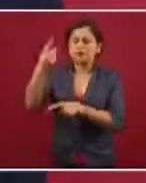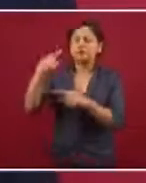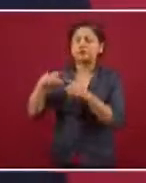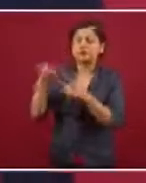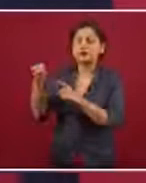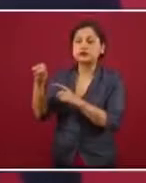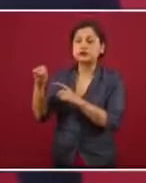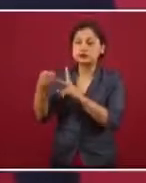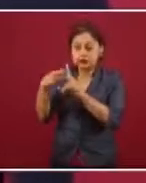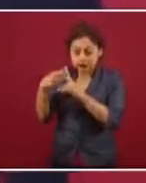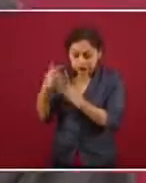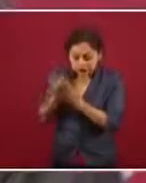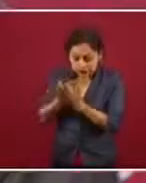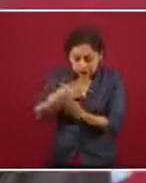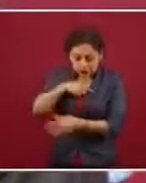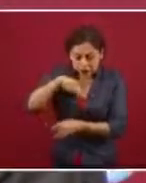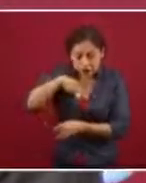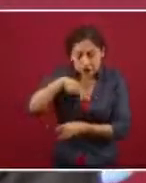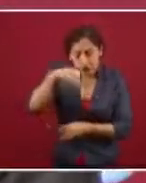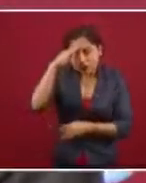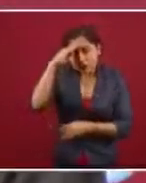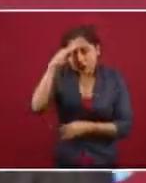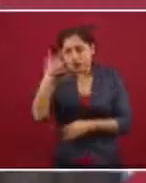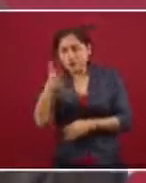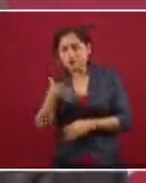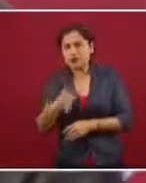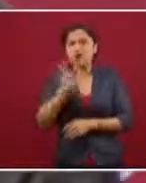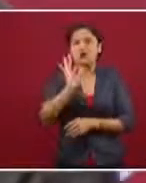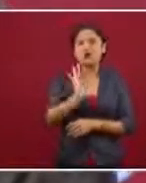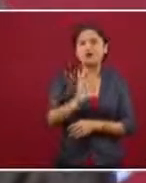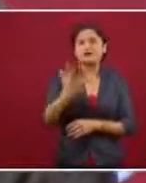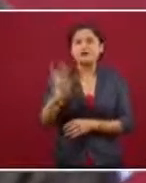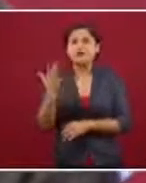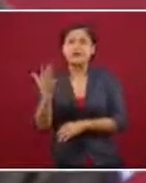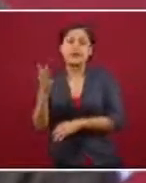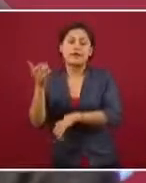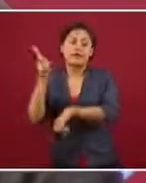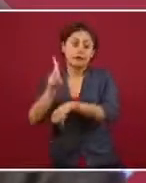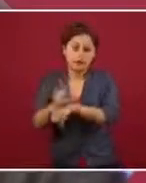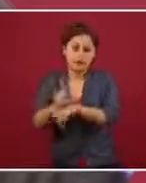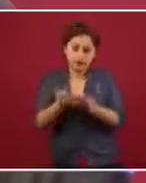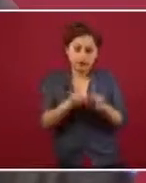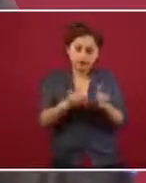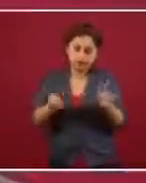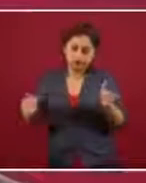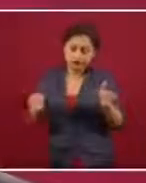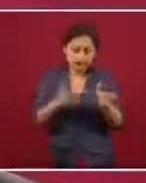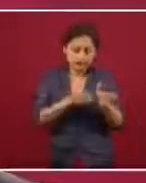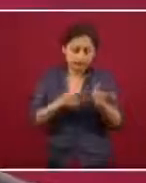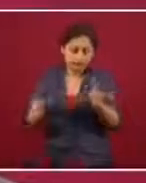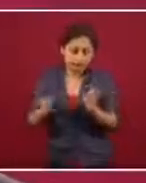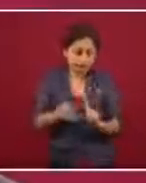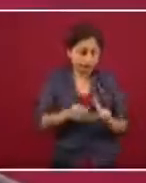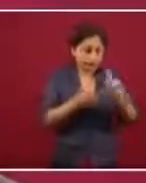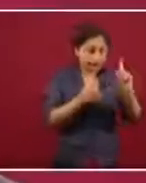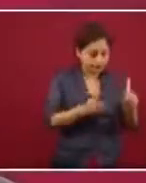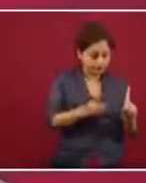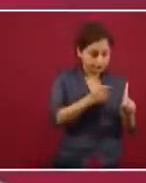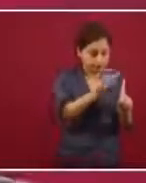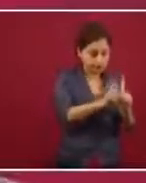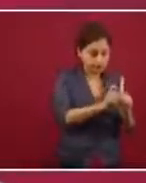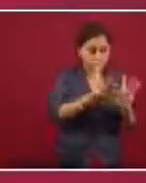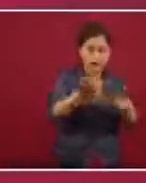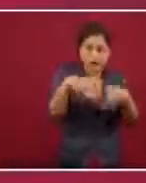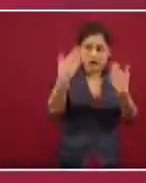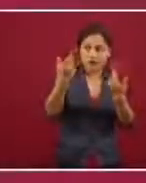de 40 a 50 días sería el periodo que transcurriría en el escenario 1